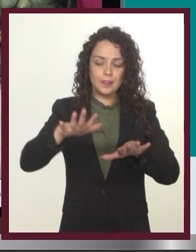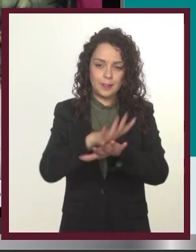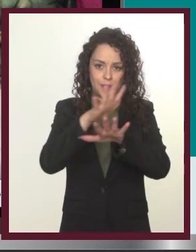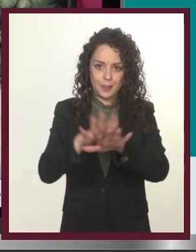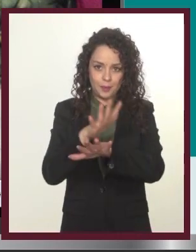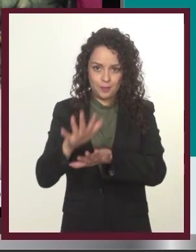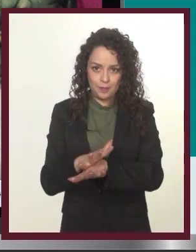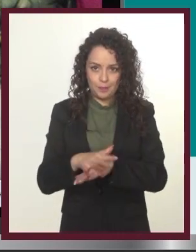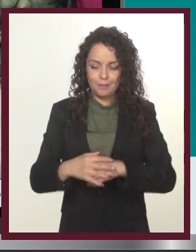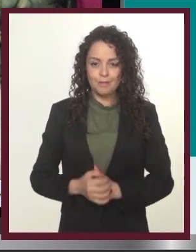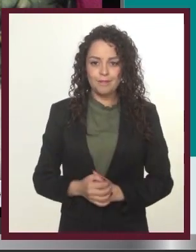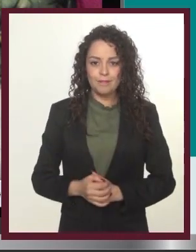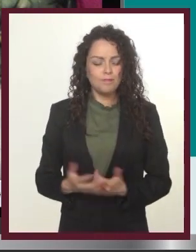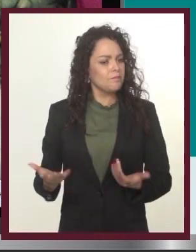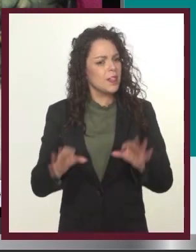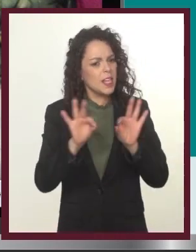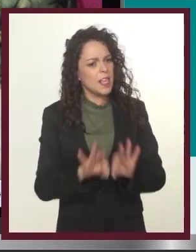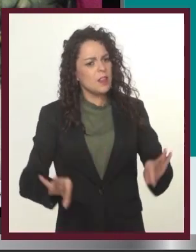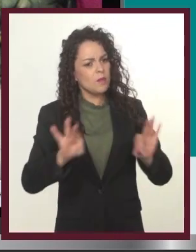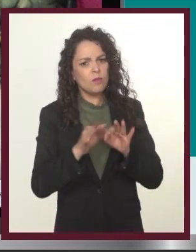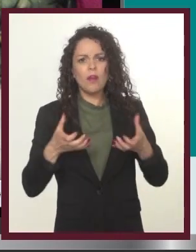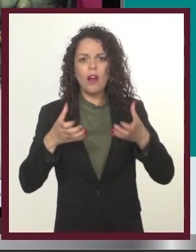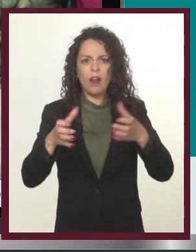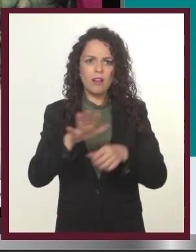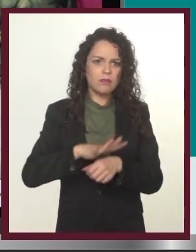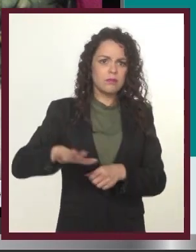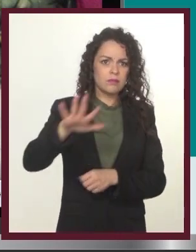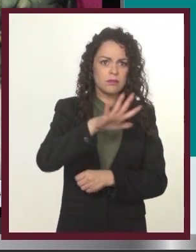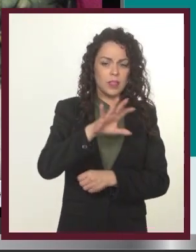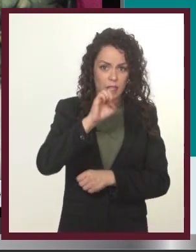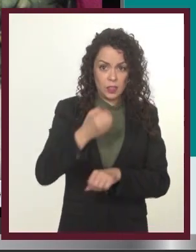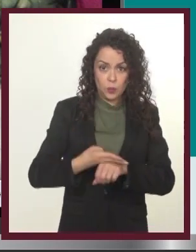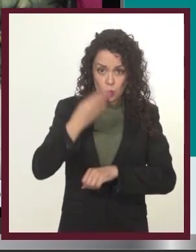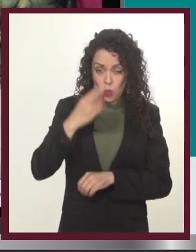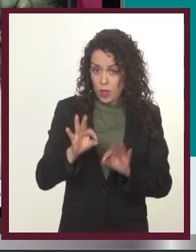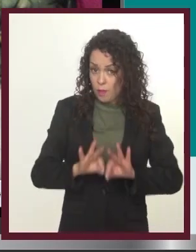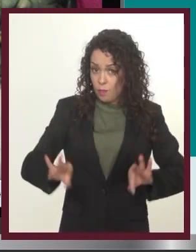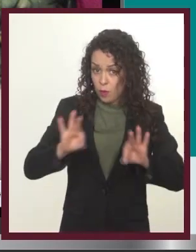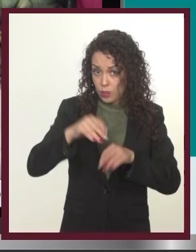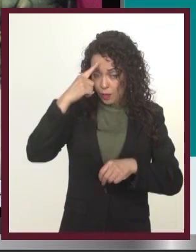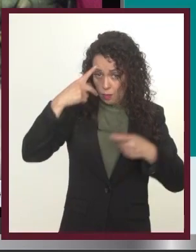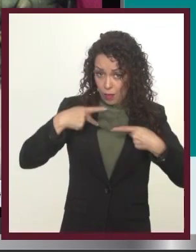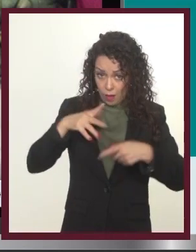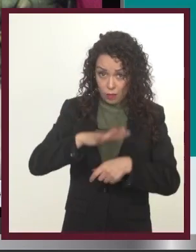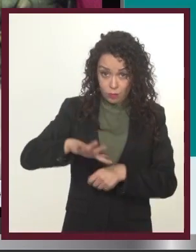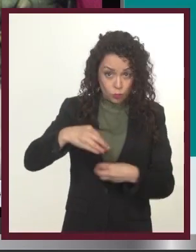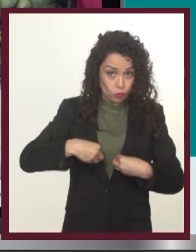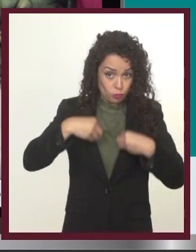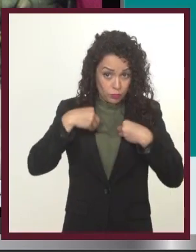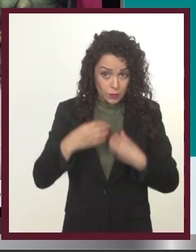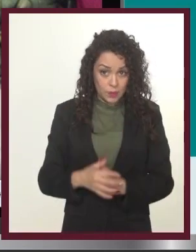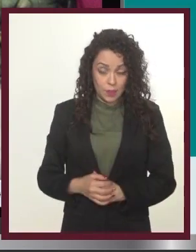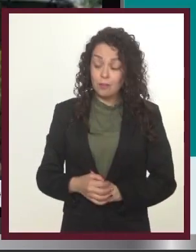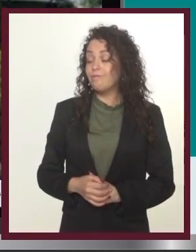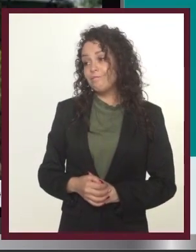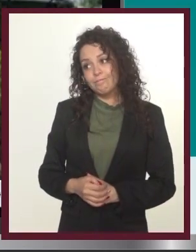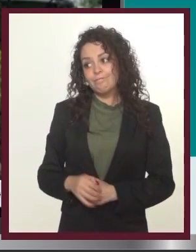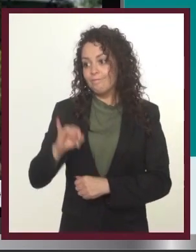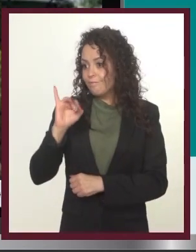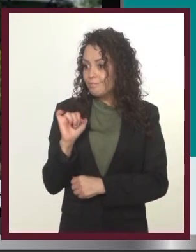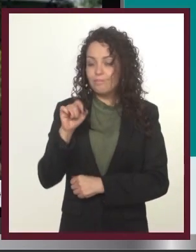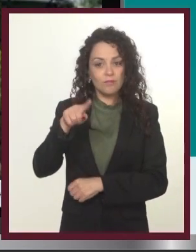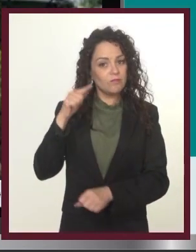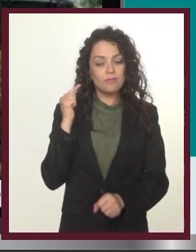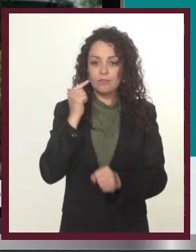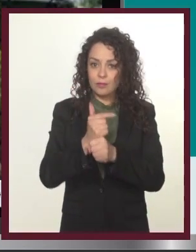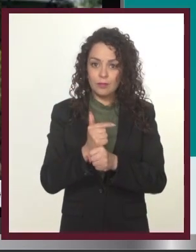transformando. ¿Qué tan importante es el espacio público en la vida de las personas en lo particular? Muchísimo. Pues es el lugar